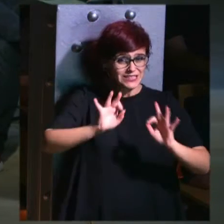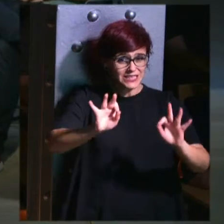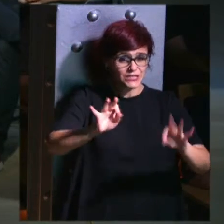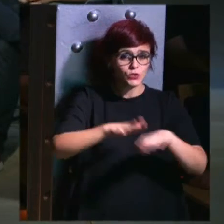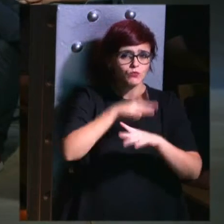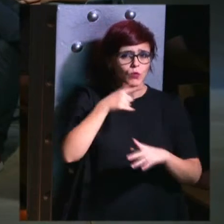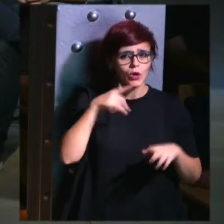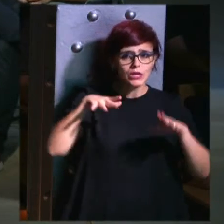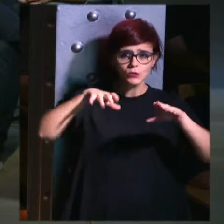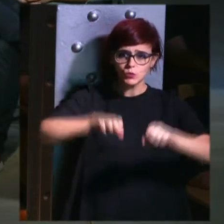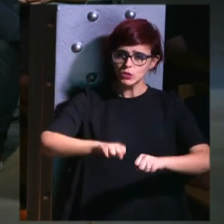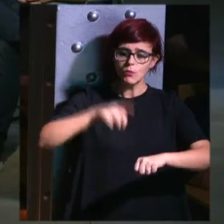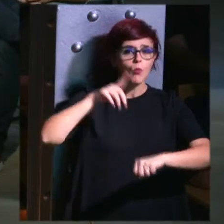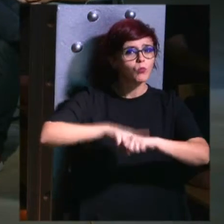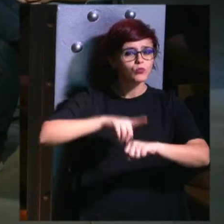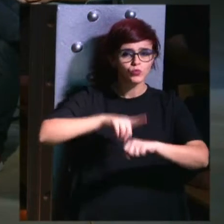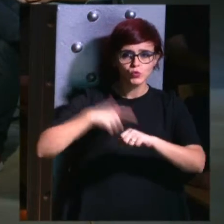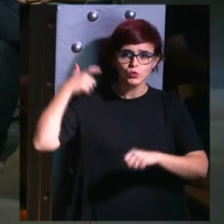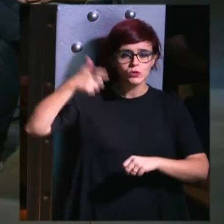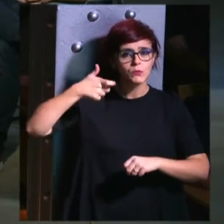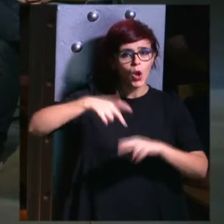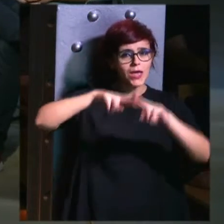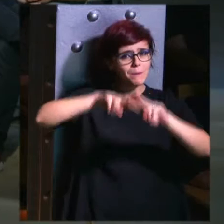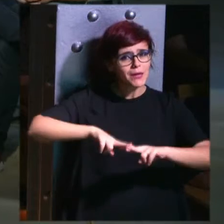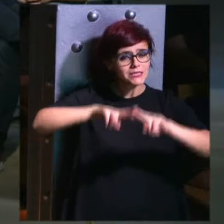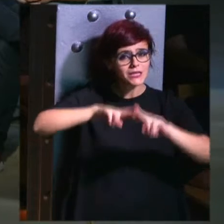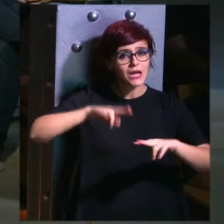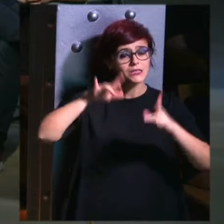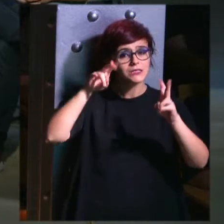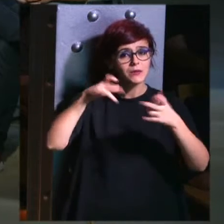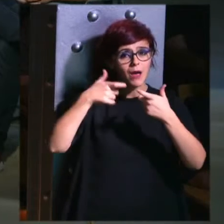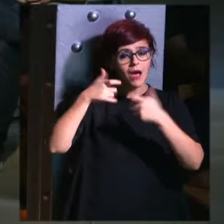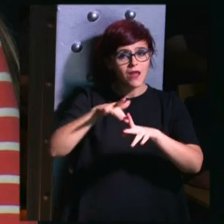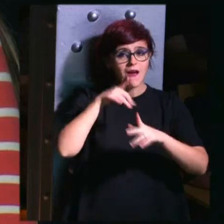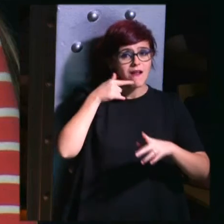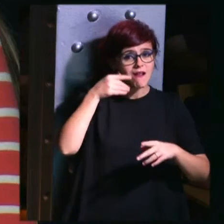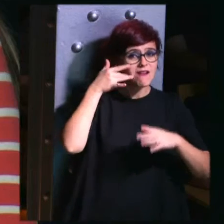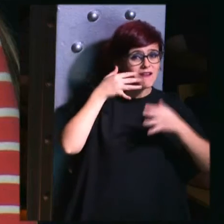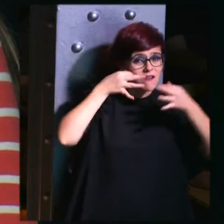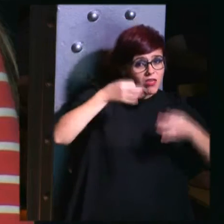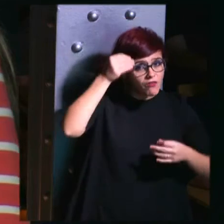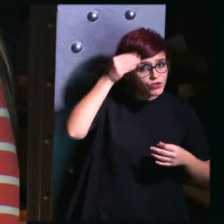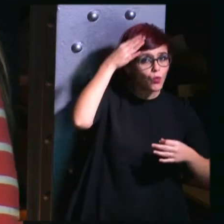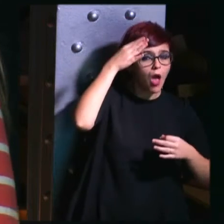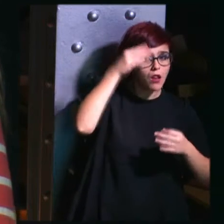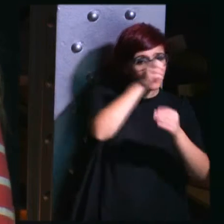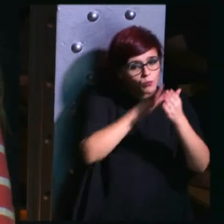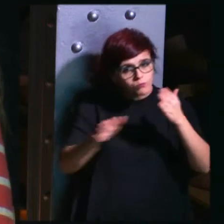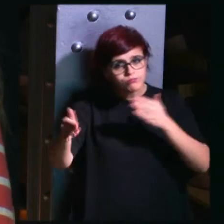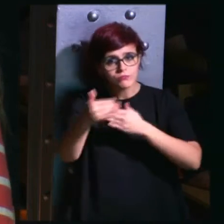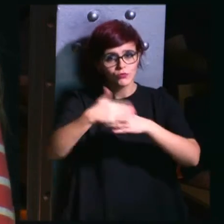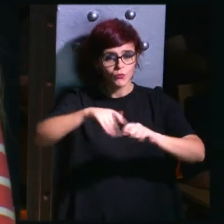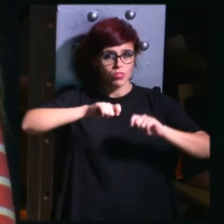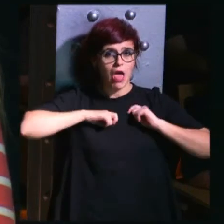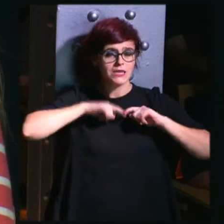se ha ocupado durante mucho tiempo en investigar la otra parte de la realidad virtual que va a conformar nuestra sensación